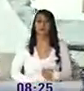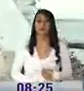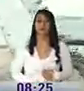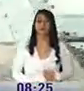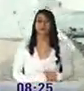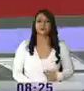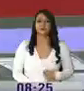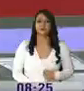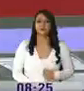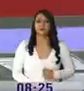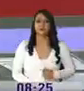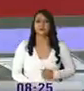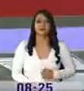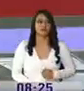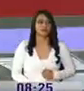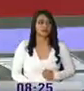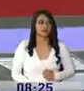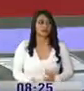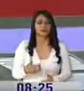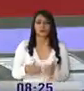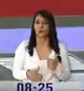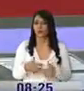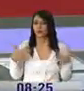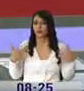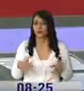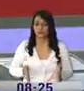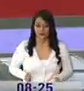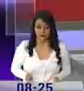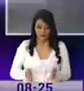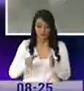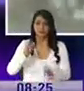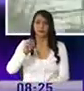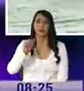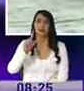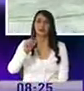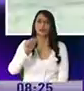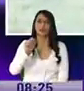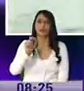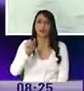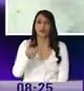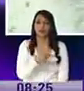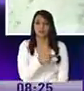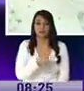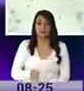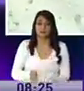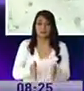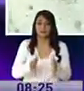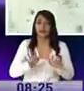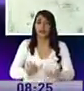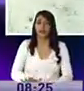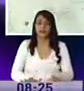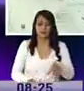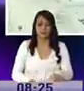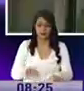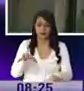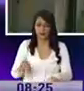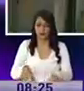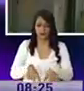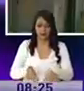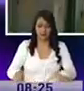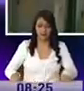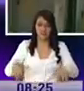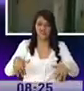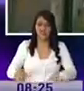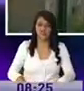intimita qué Lio con esto realmente vía Maldonado autoridades esa pobre venida Maldonado siempre le pasa algo no no son las rejillas